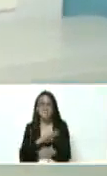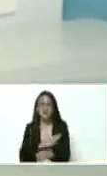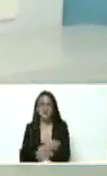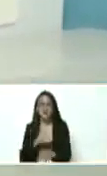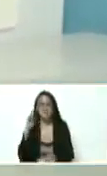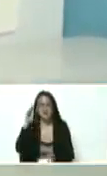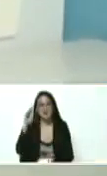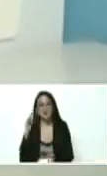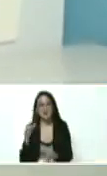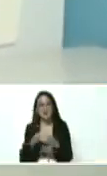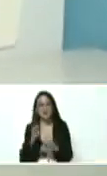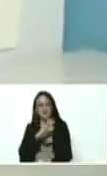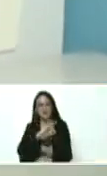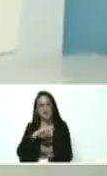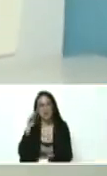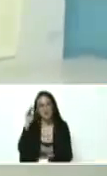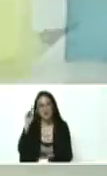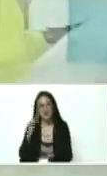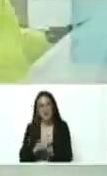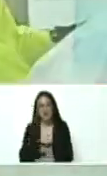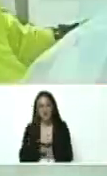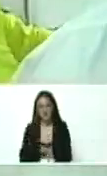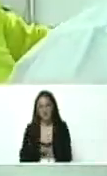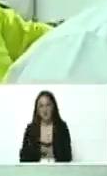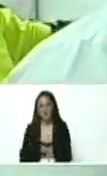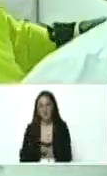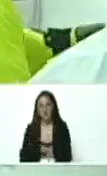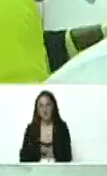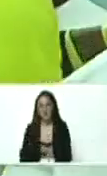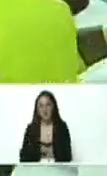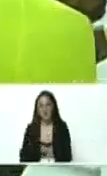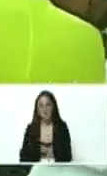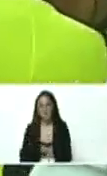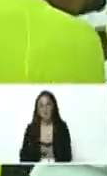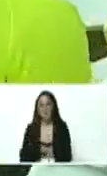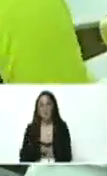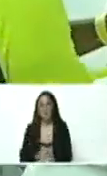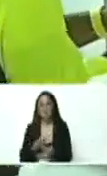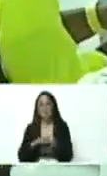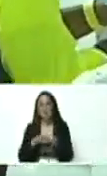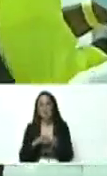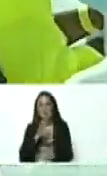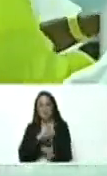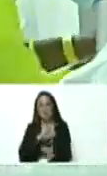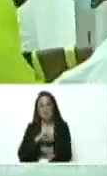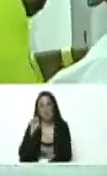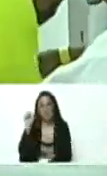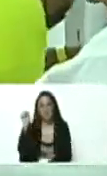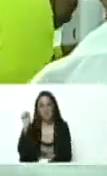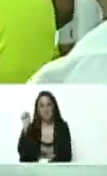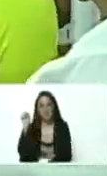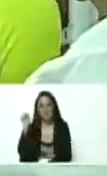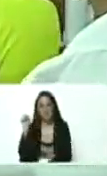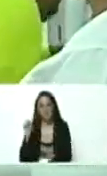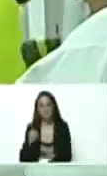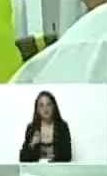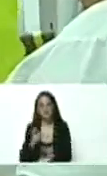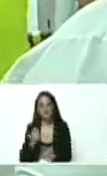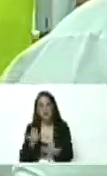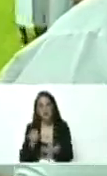las brigadas comunitarias militares, las BRICOMIL, solución socialista en la fase